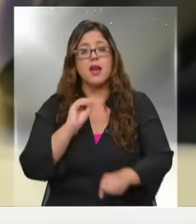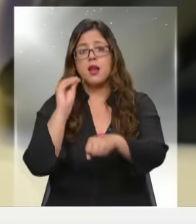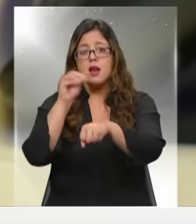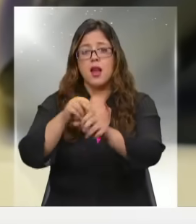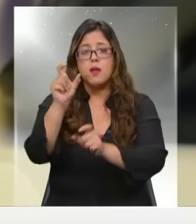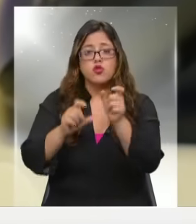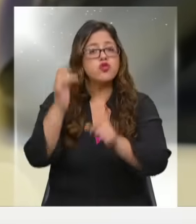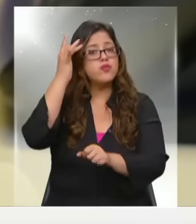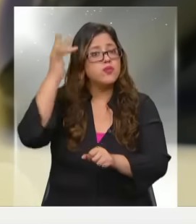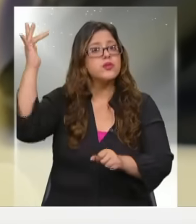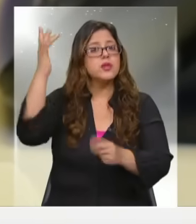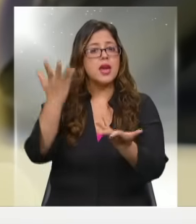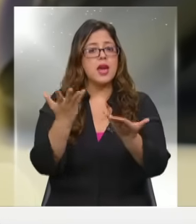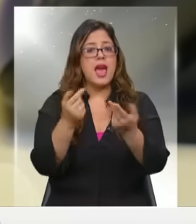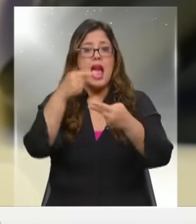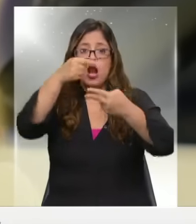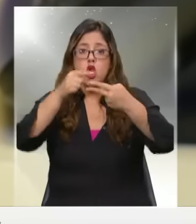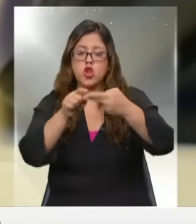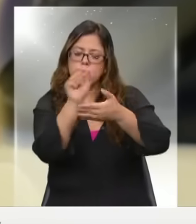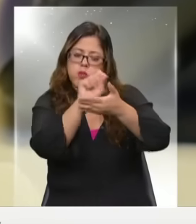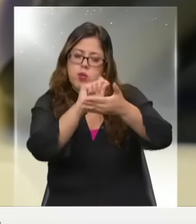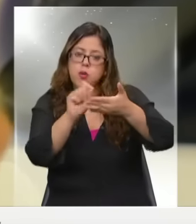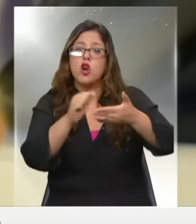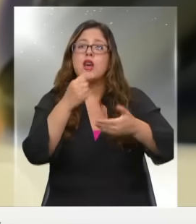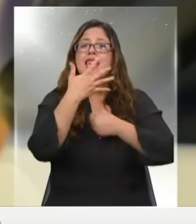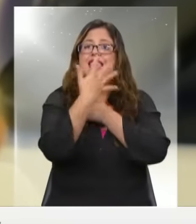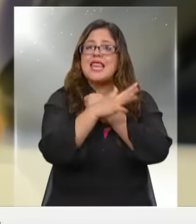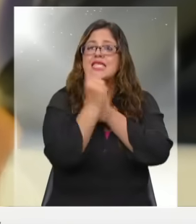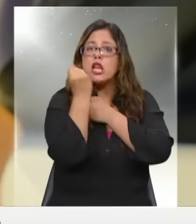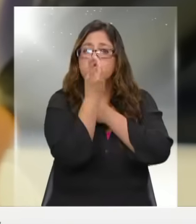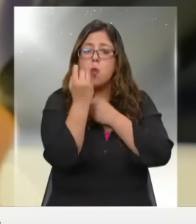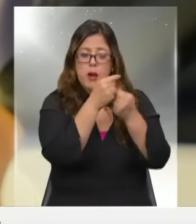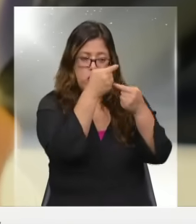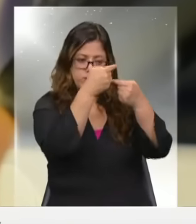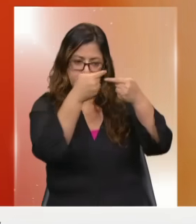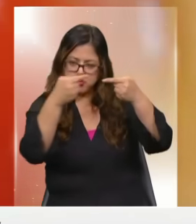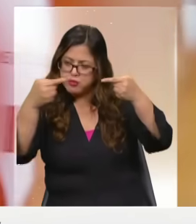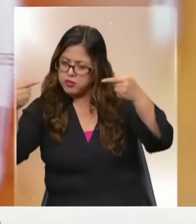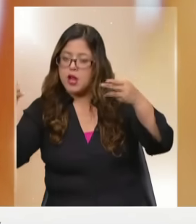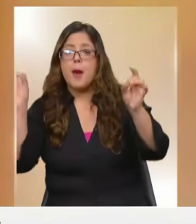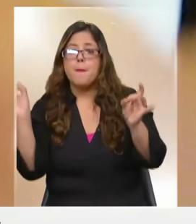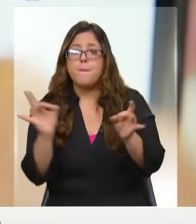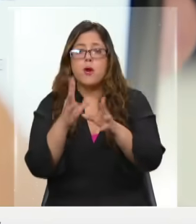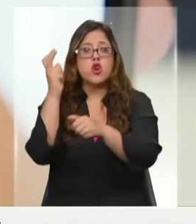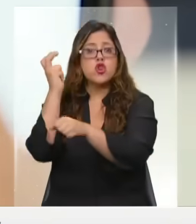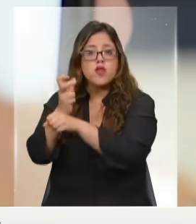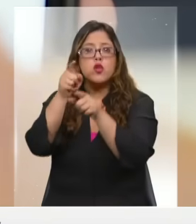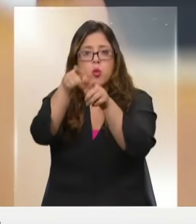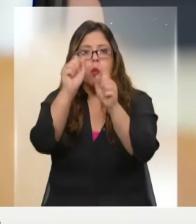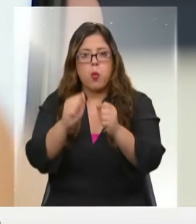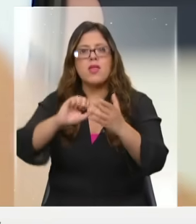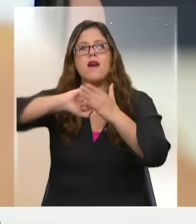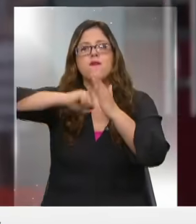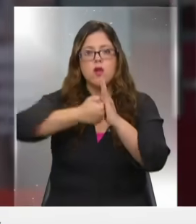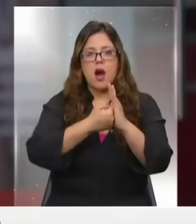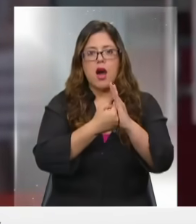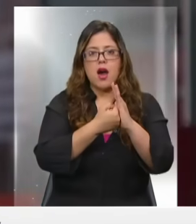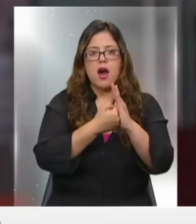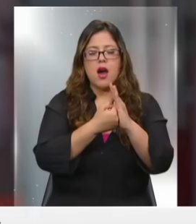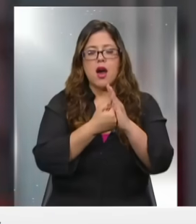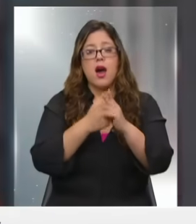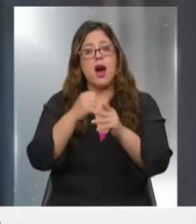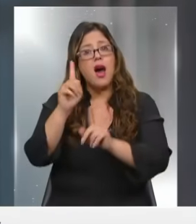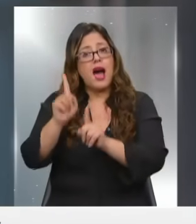expertos es anotar ambas cifras de 15 números para que en caso de robo pueda bloquear ambos IMEI, algo